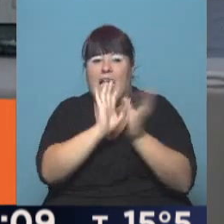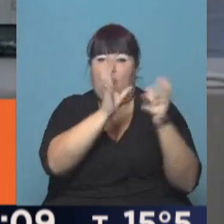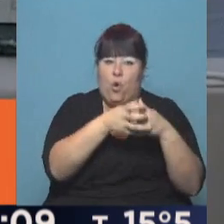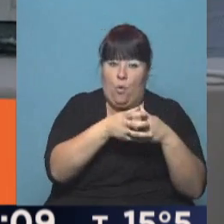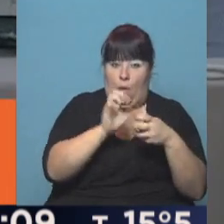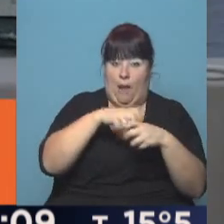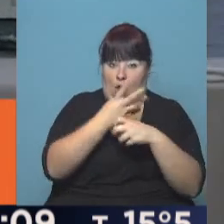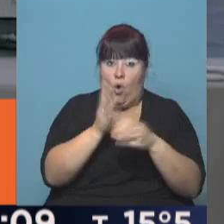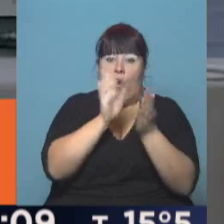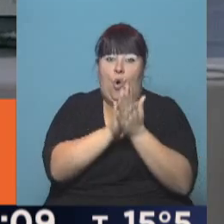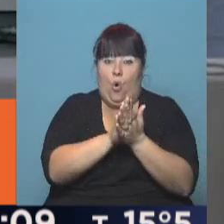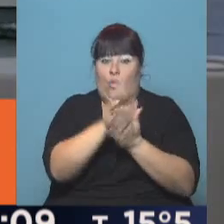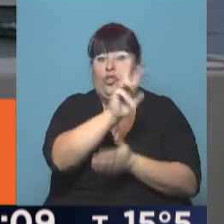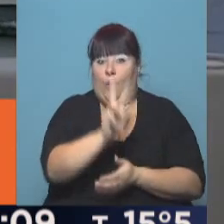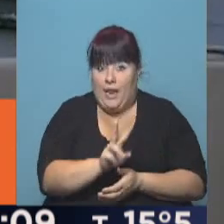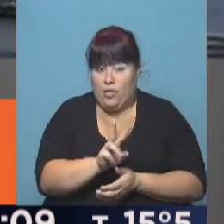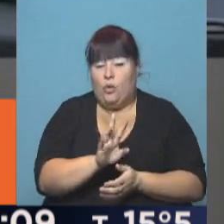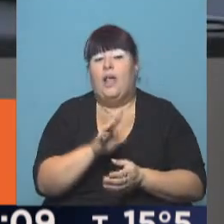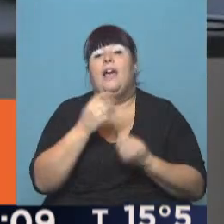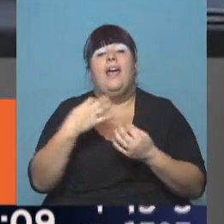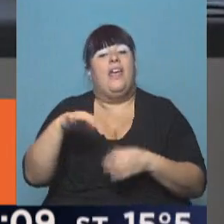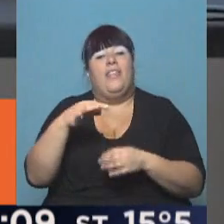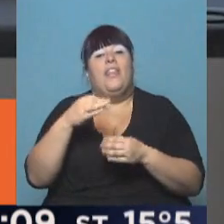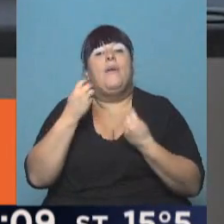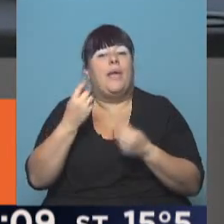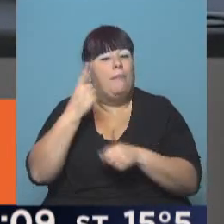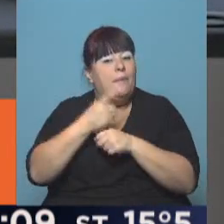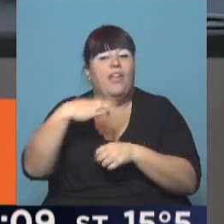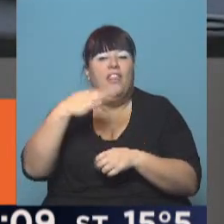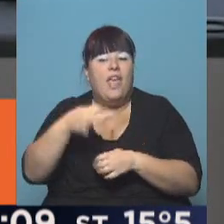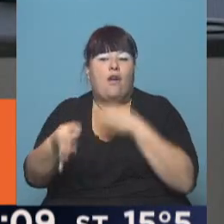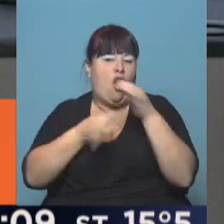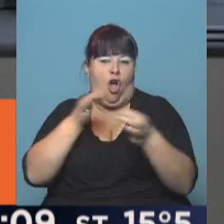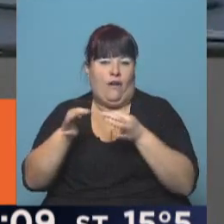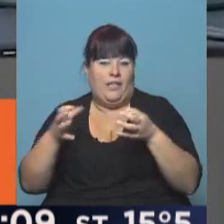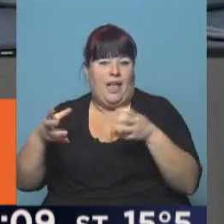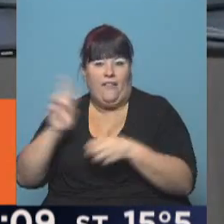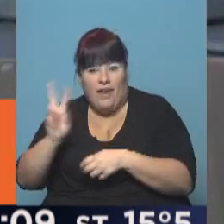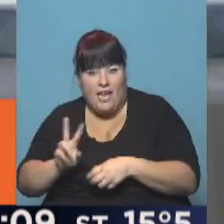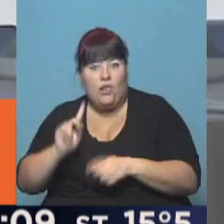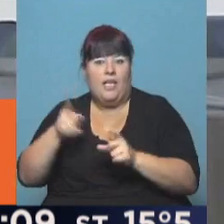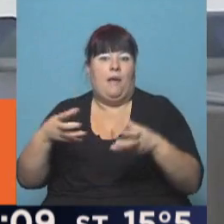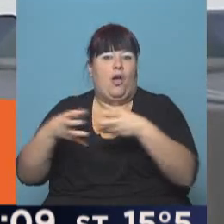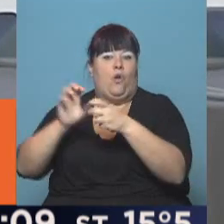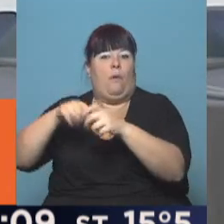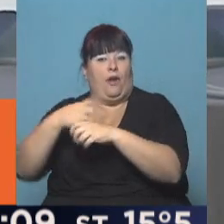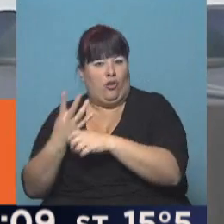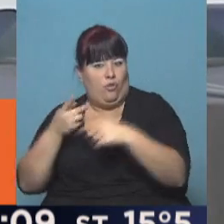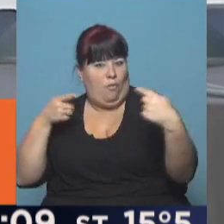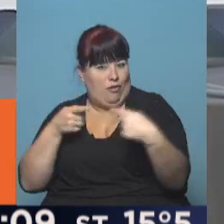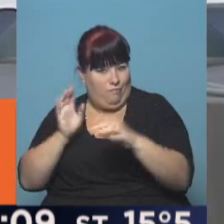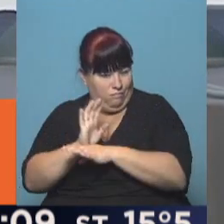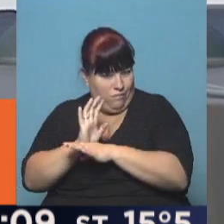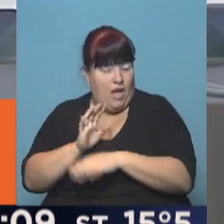bloque y Venezuela, que tiene que partir de la base de que tiene que haber un diálogo entre Venezuela y la